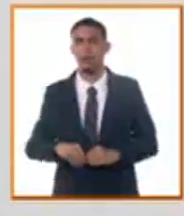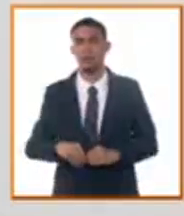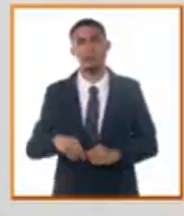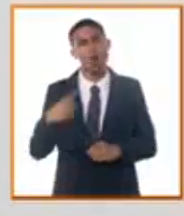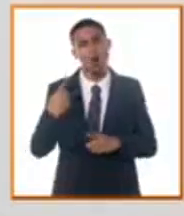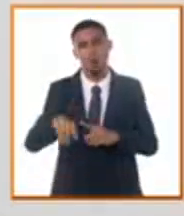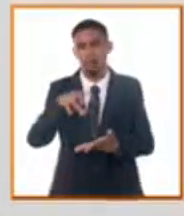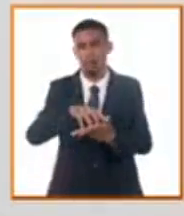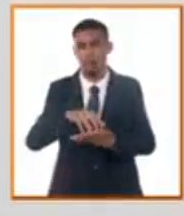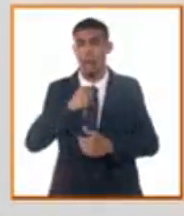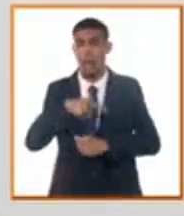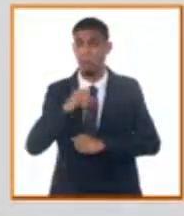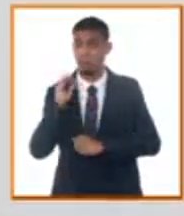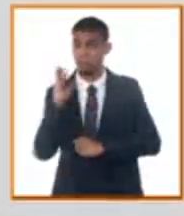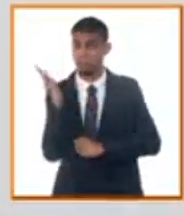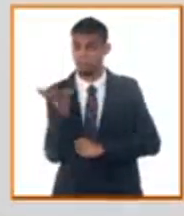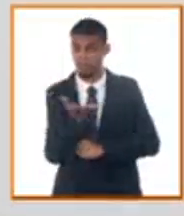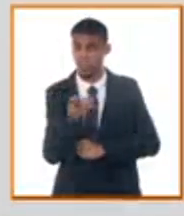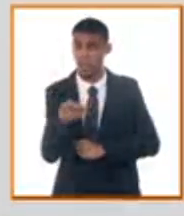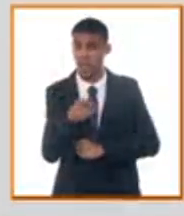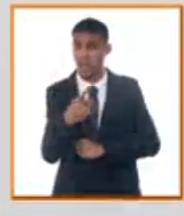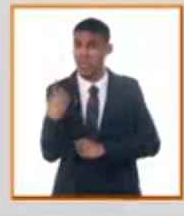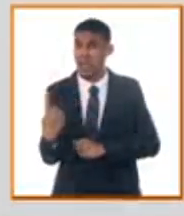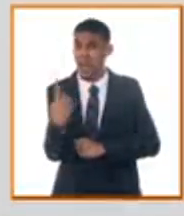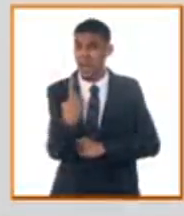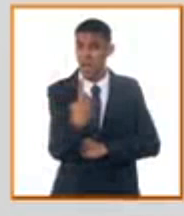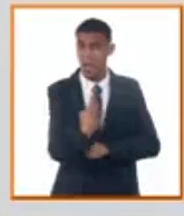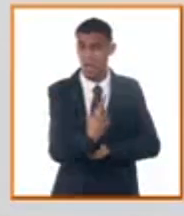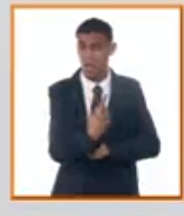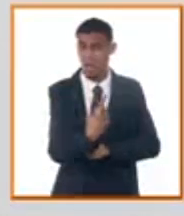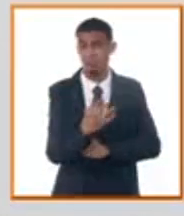cada lugar donde se expenda un servicio